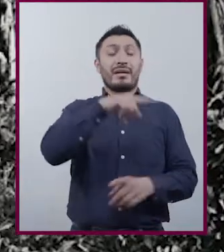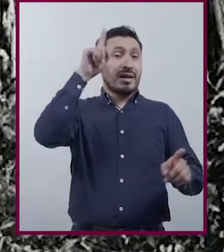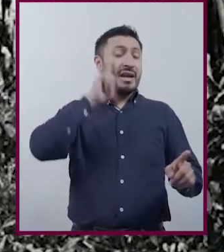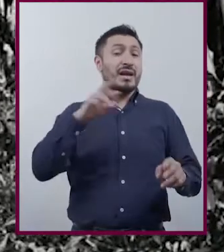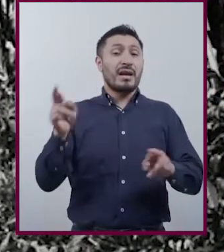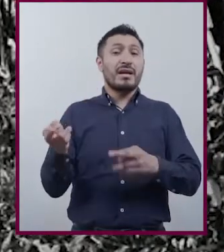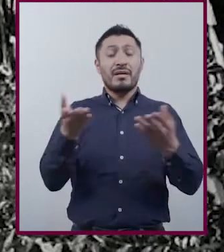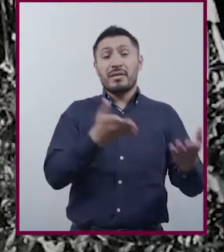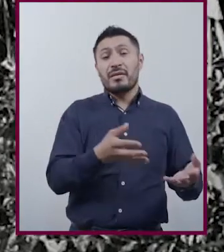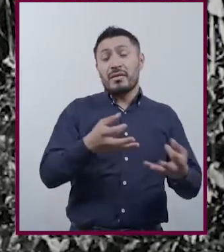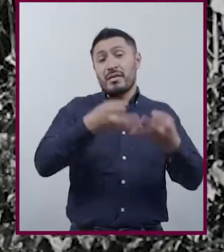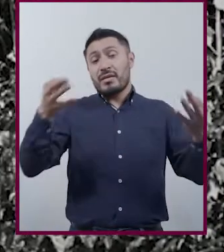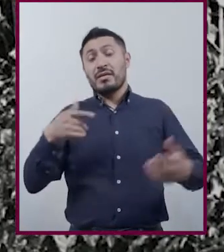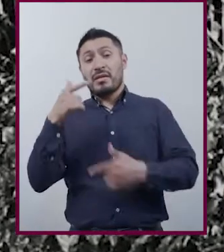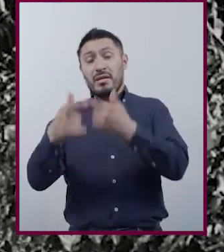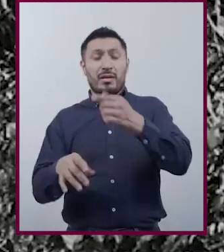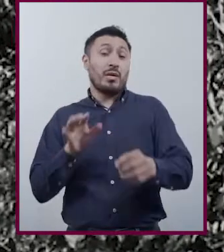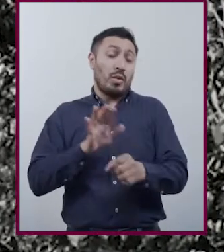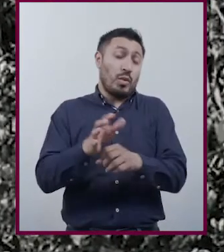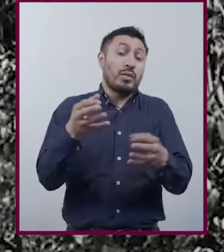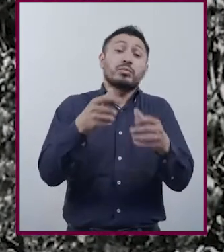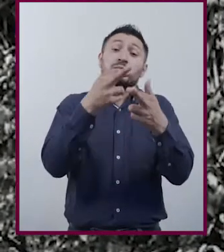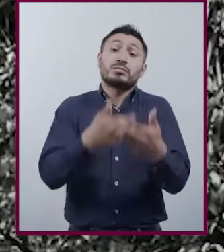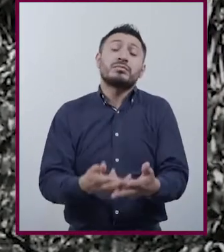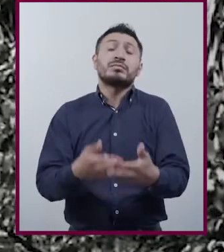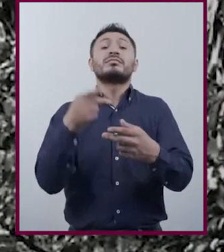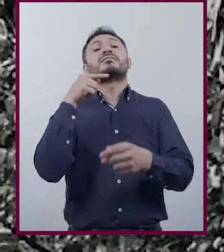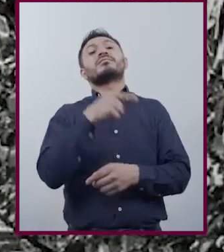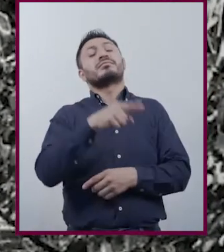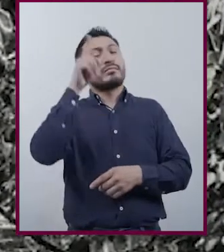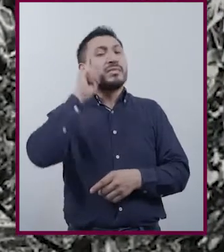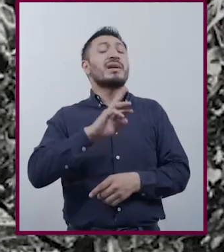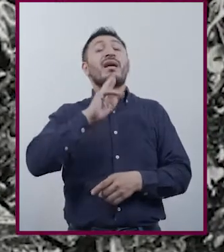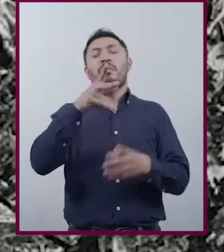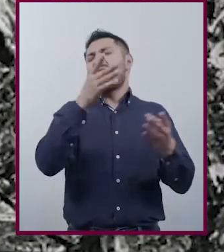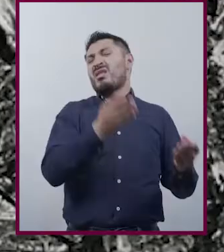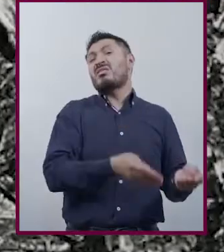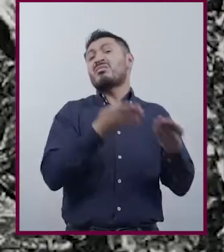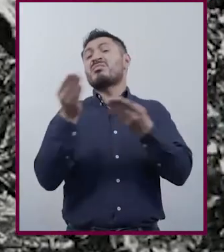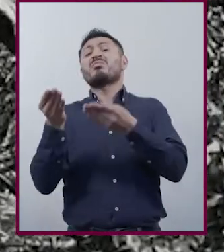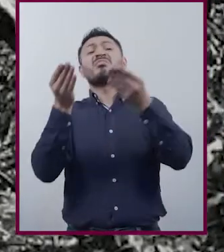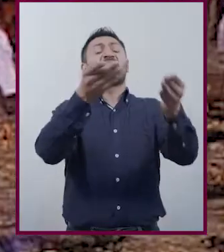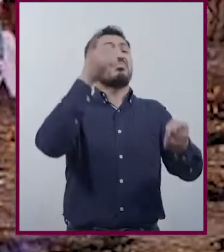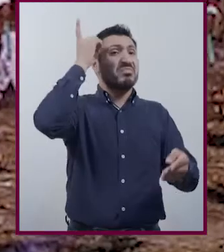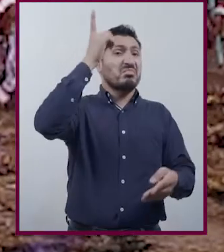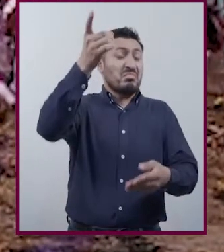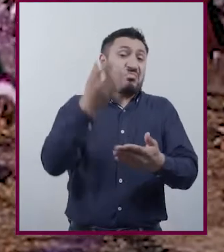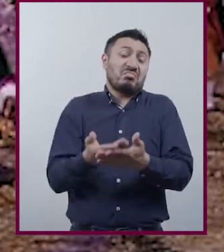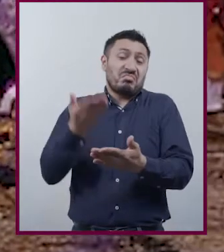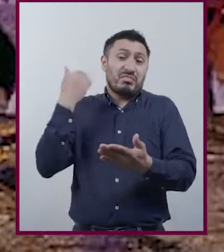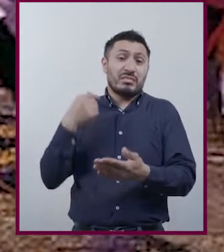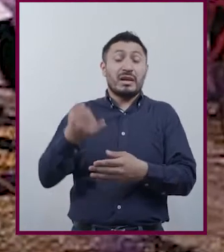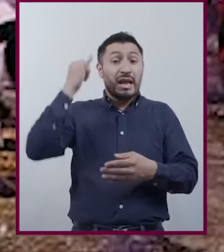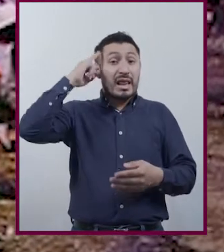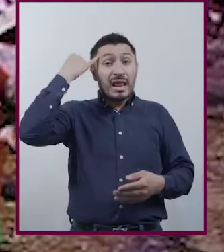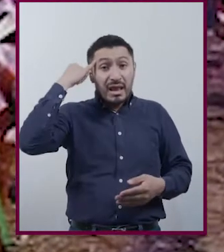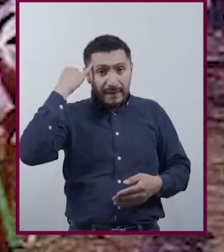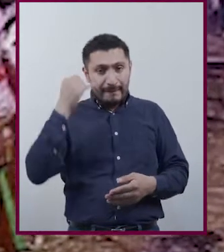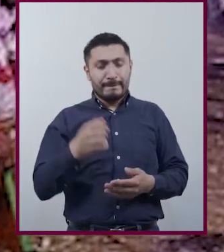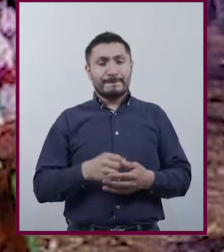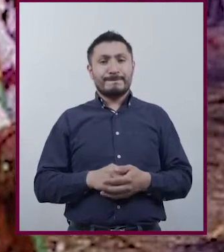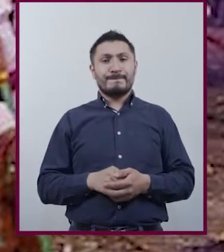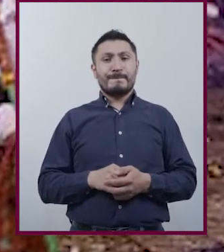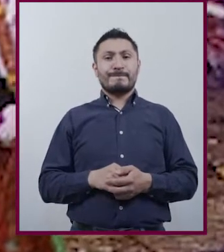una parte de las que pudieron conservar. No obstante, ella prefirió devolverlas a los dueños originales, los indígenas